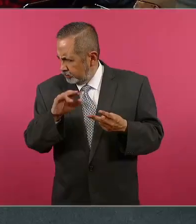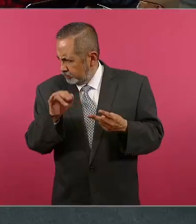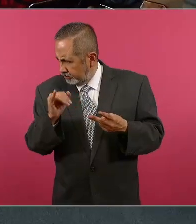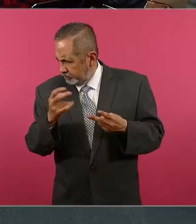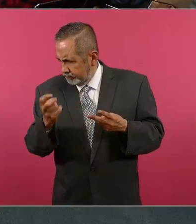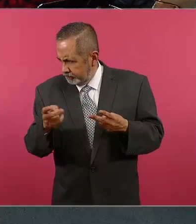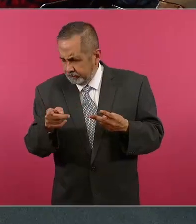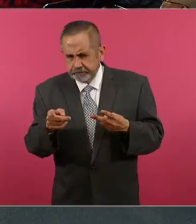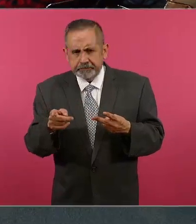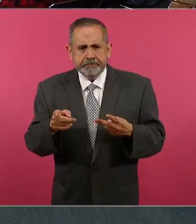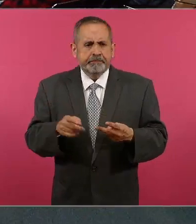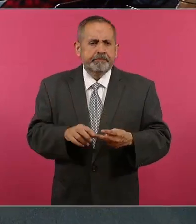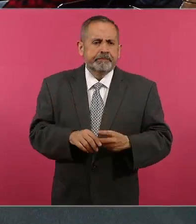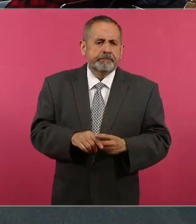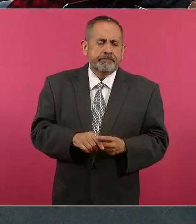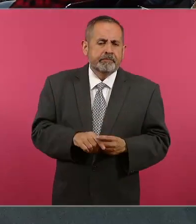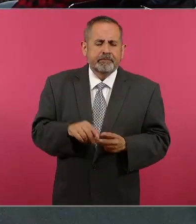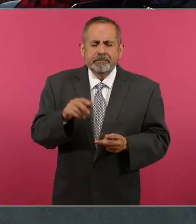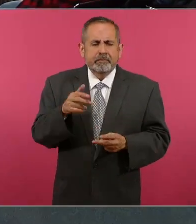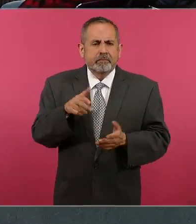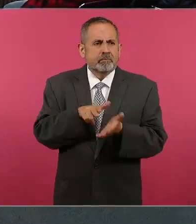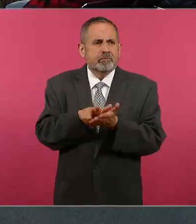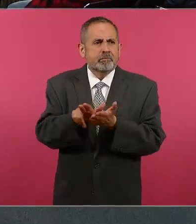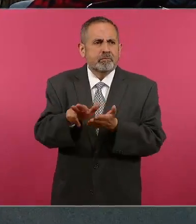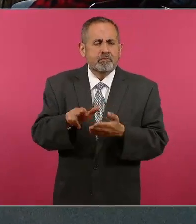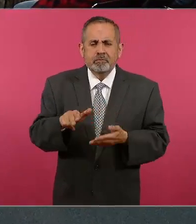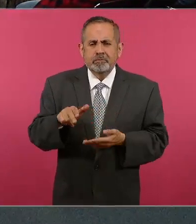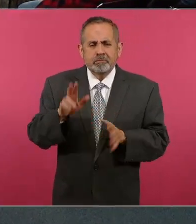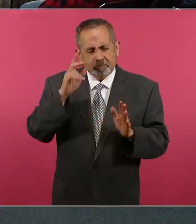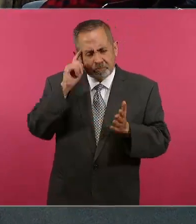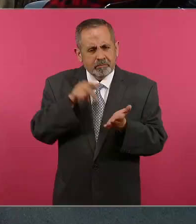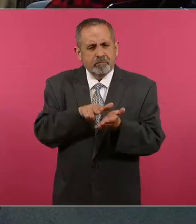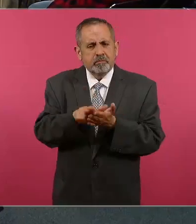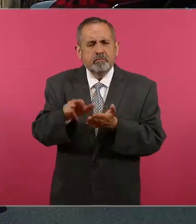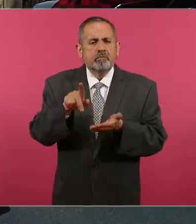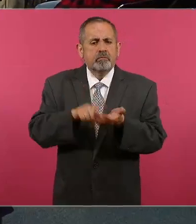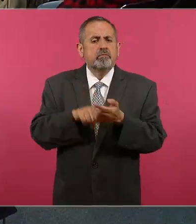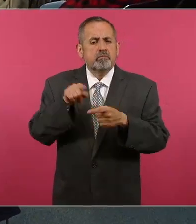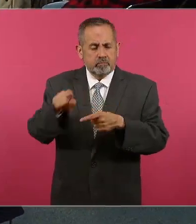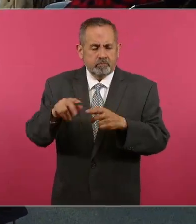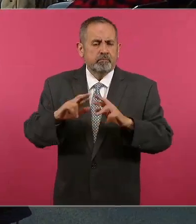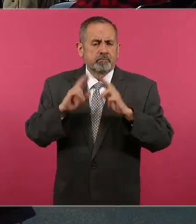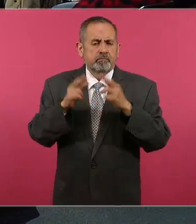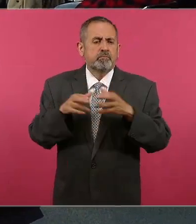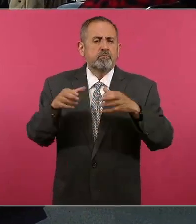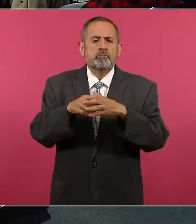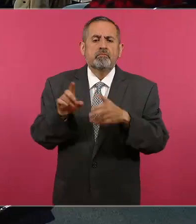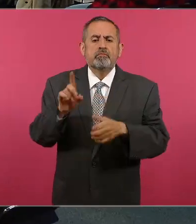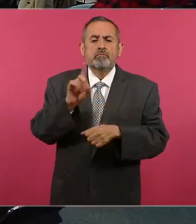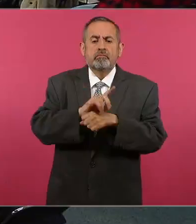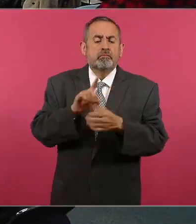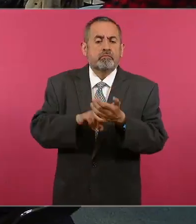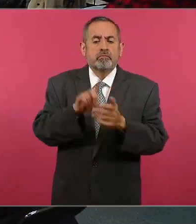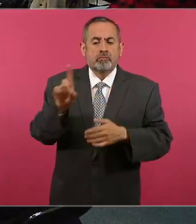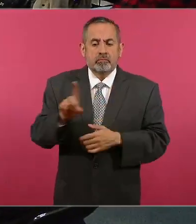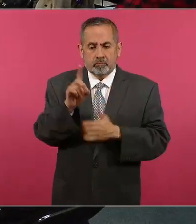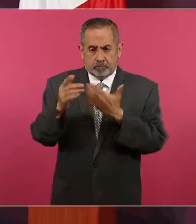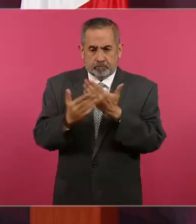es, o en Huatulco. En Huatulco tenemos una reunión el domingo en la